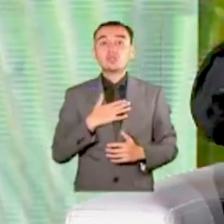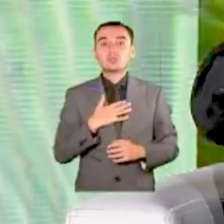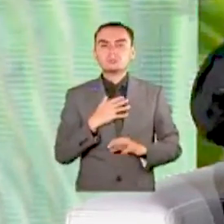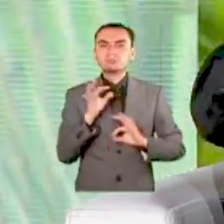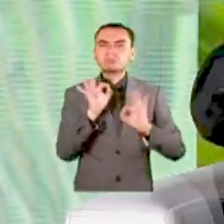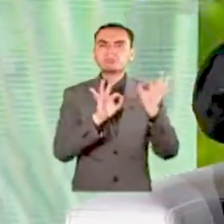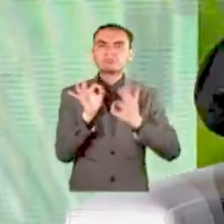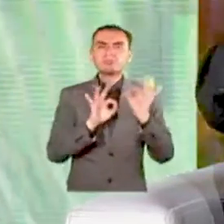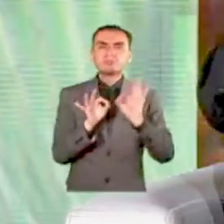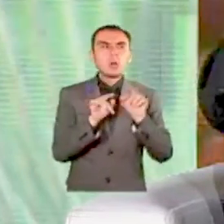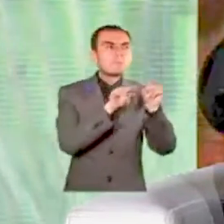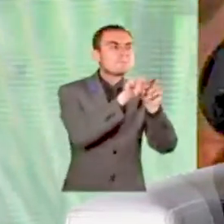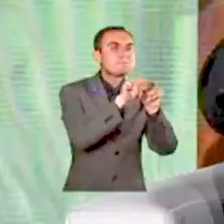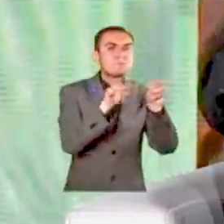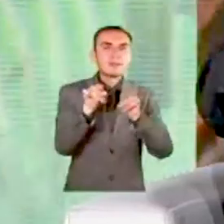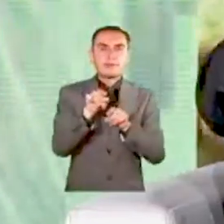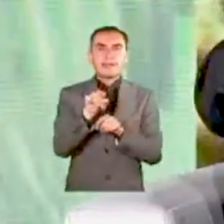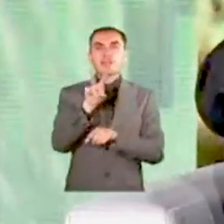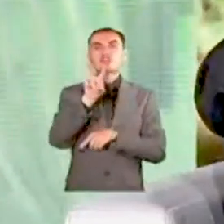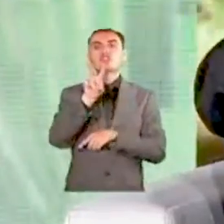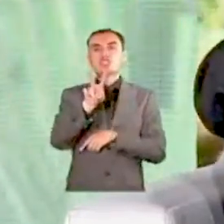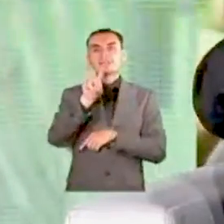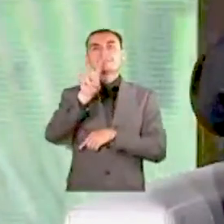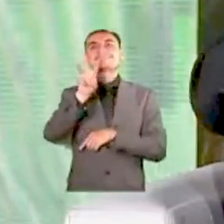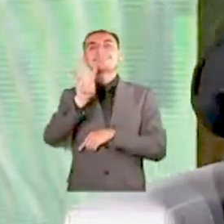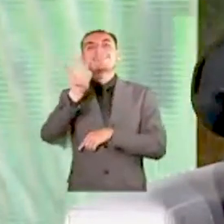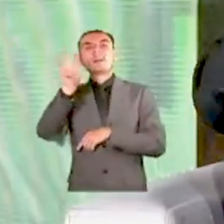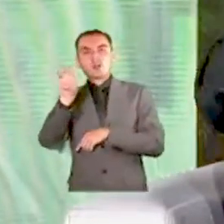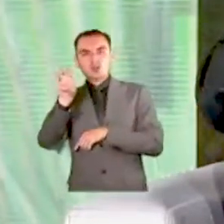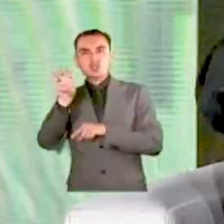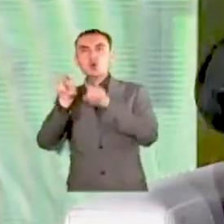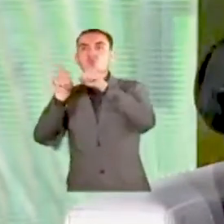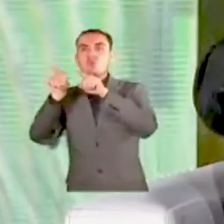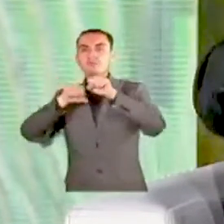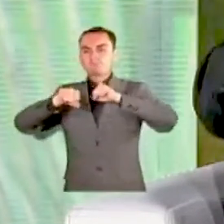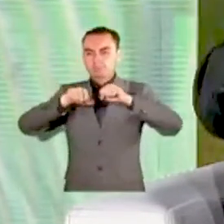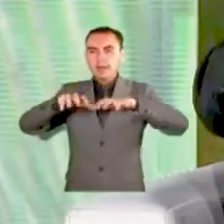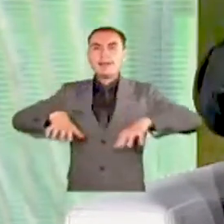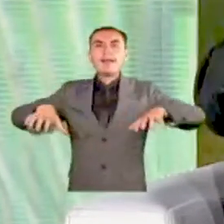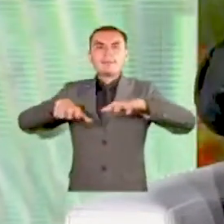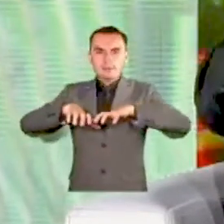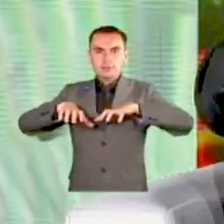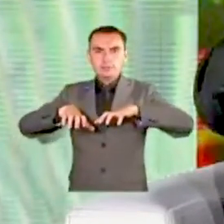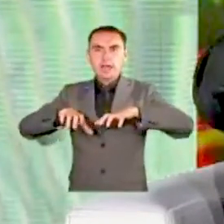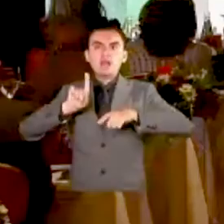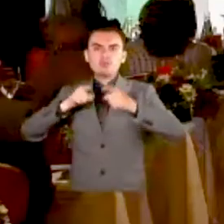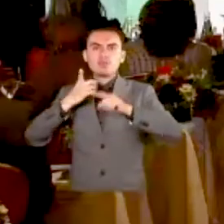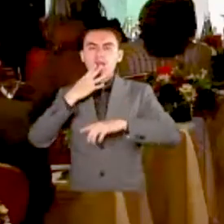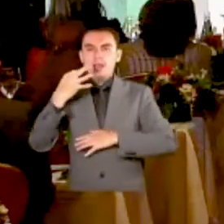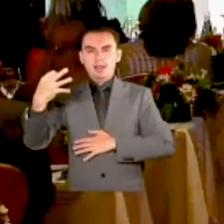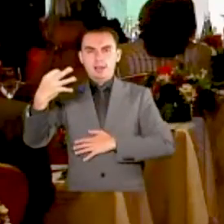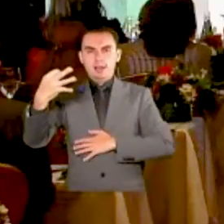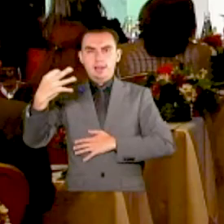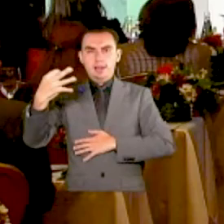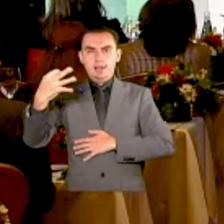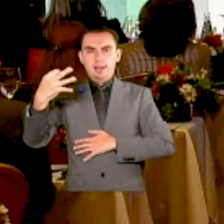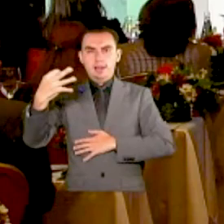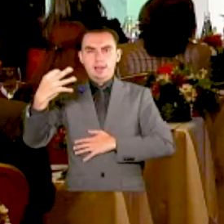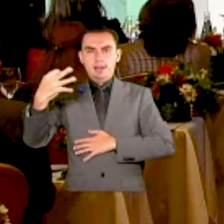en 238 acciones constitucionales entre acciones populares y acciones de tutela,